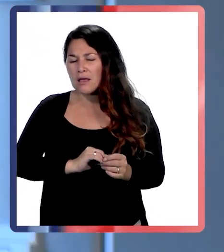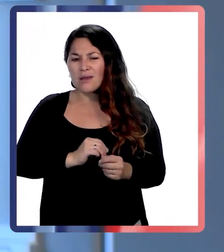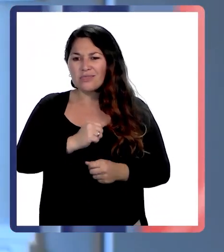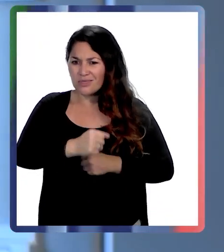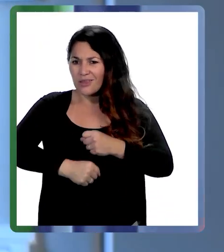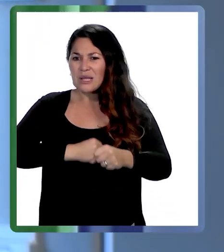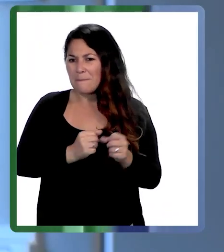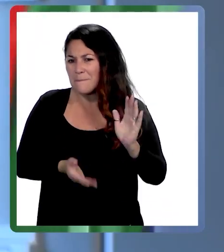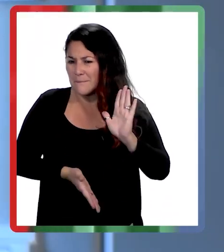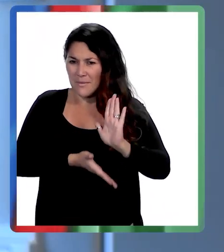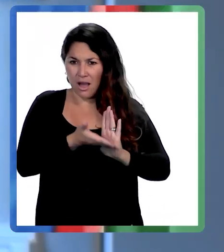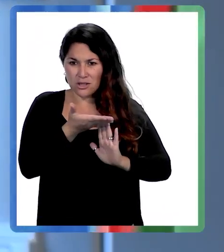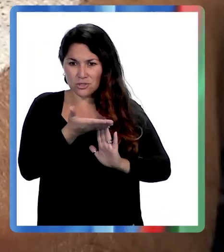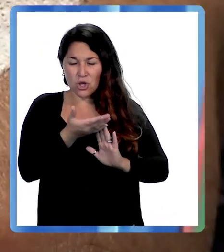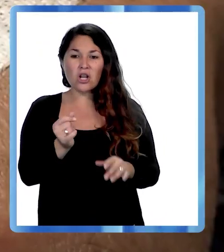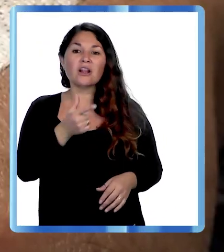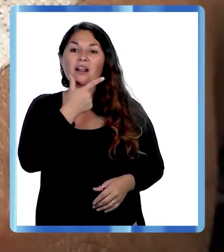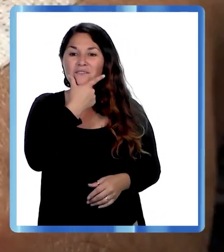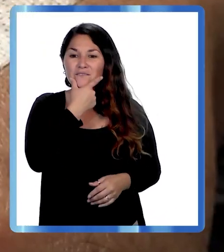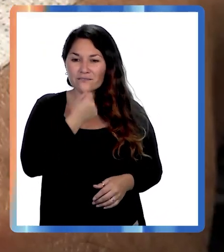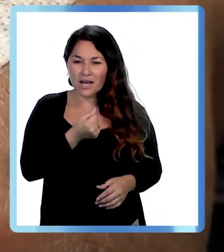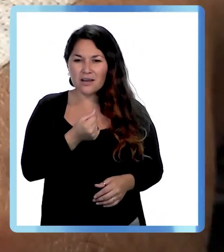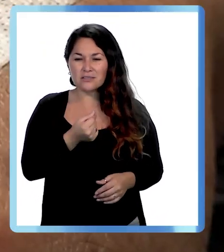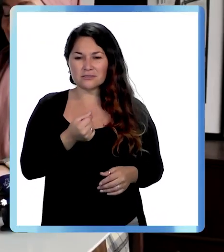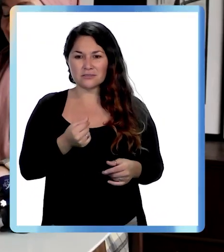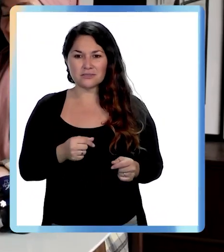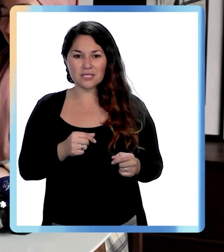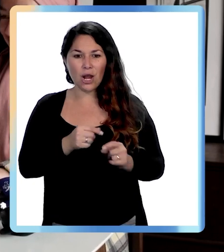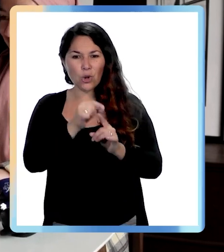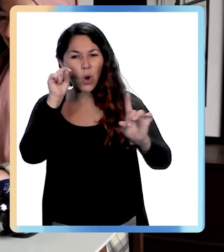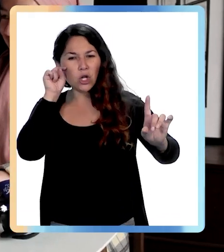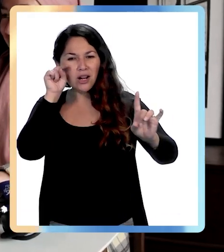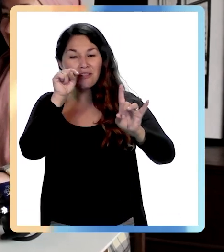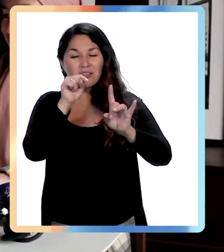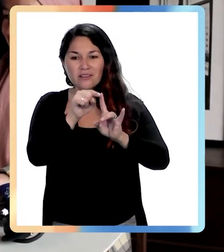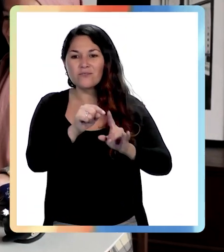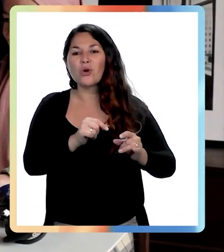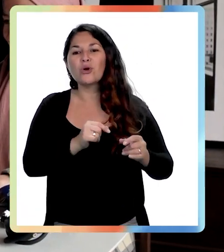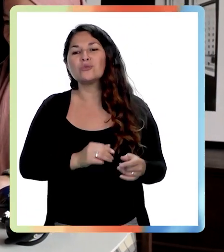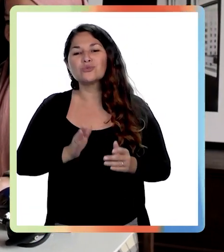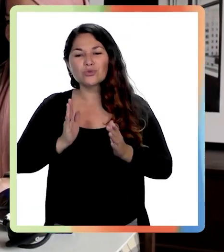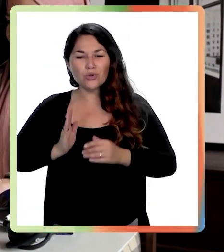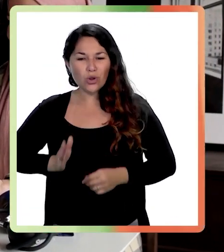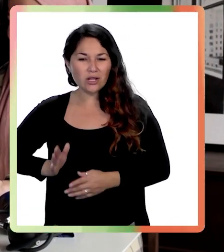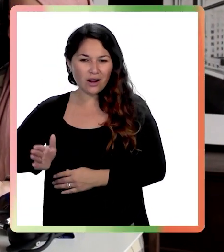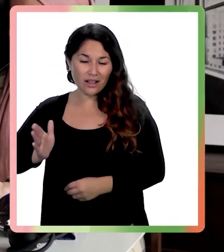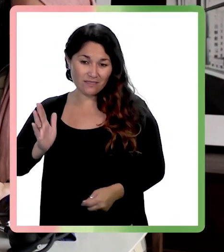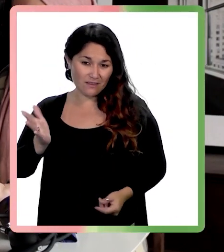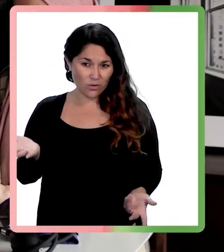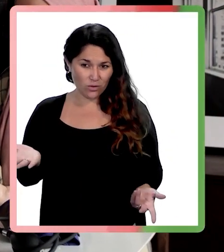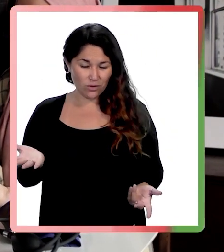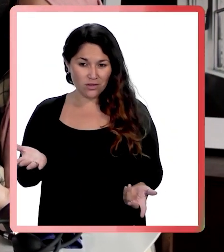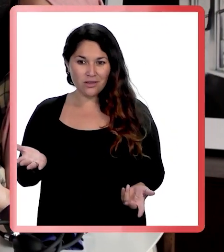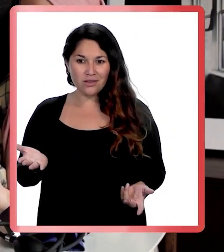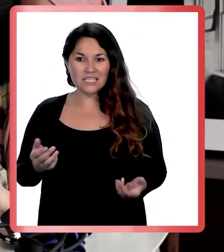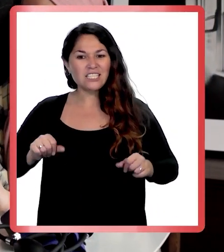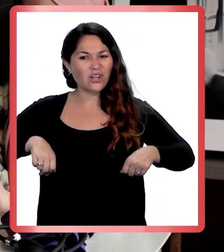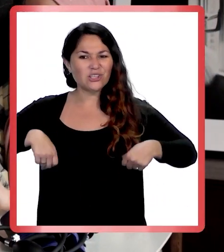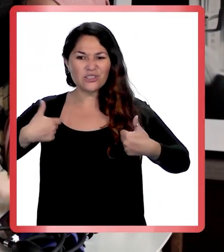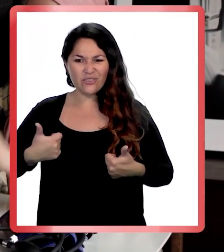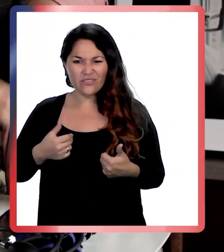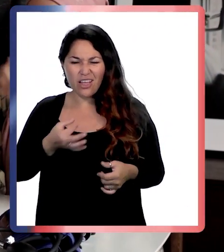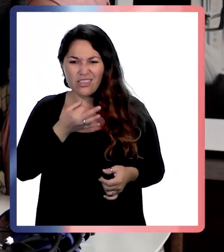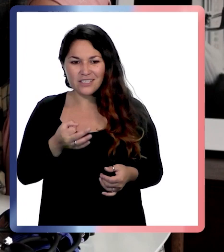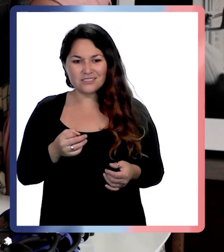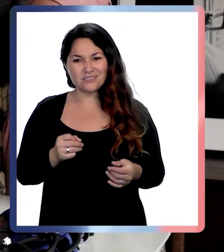es mucho más fácil de canalizarla hacia el tratamiento que uno le va a indicar que un paciente joven, porque el paciente joven